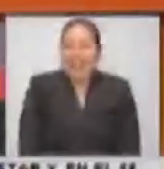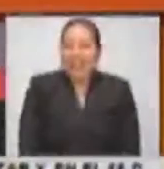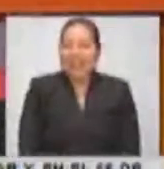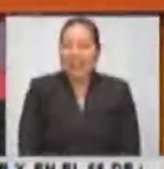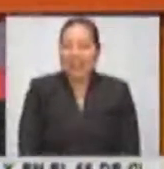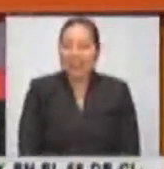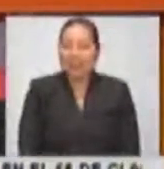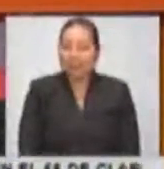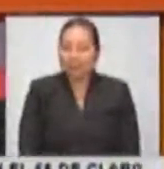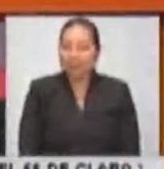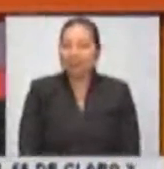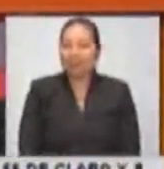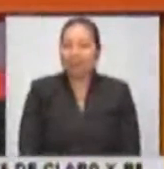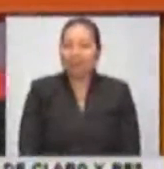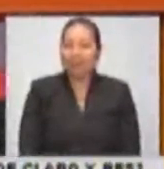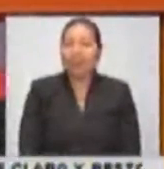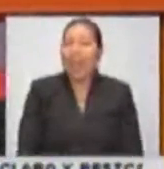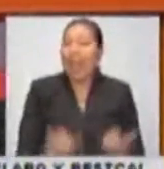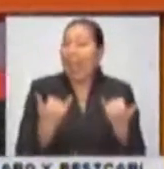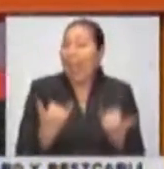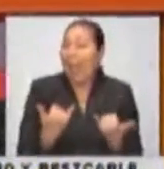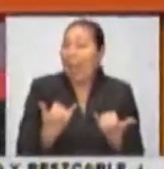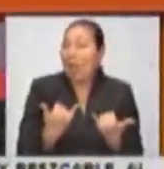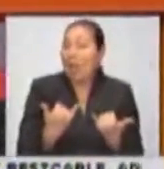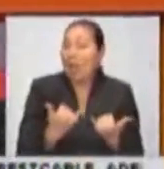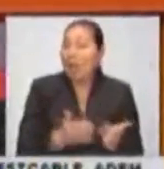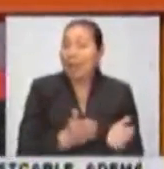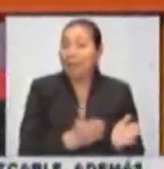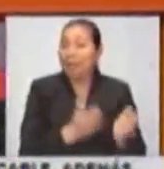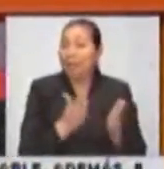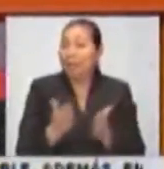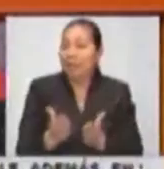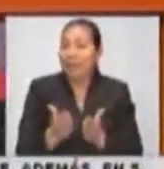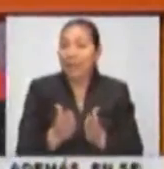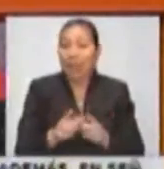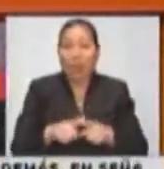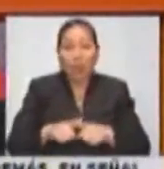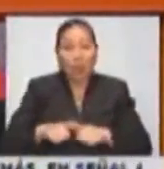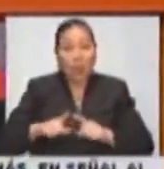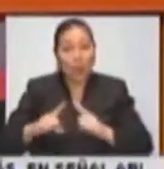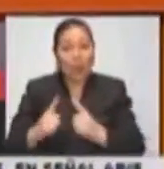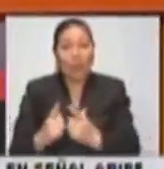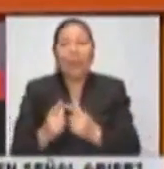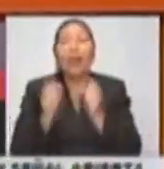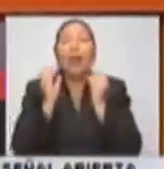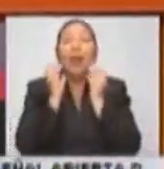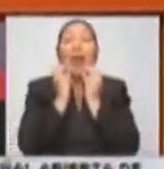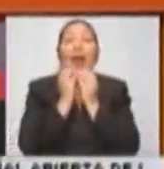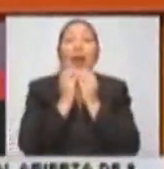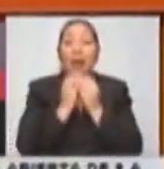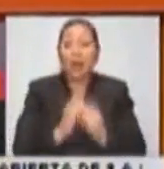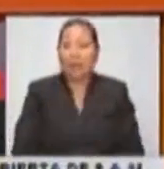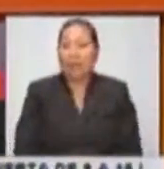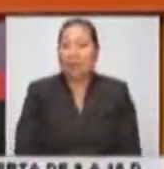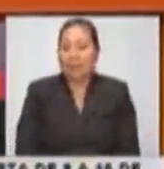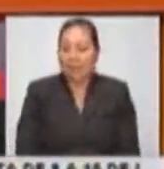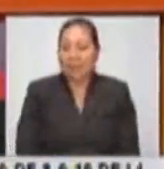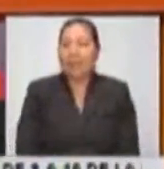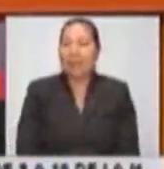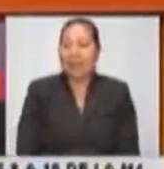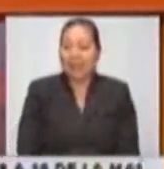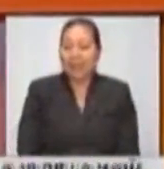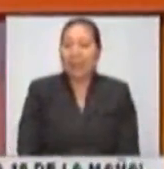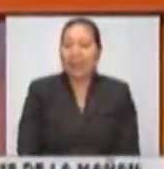Sí, bien. Vamos a ir a la sala Grau a esta hora, nos dicen Raquel. A la sala Grau. Así es. La presidenta del Congreso, Luz Alvarado,